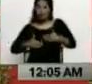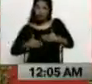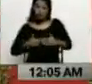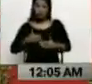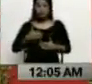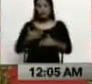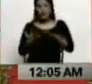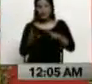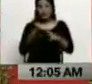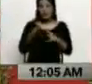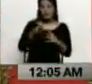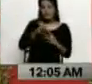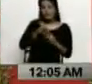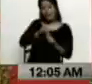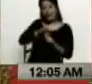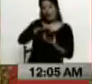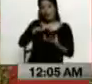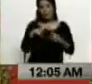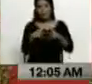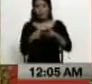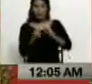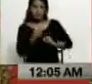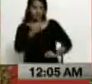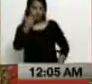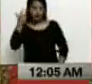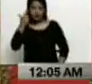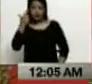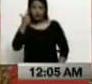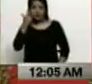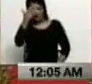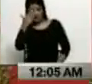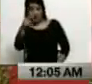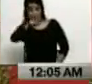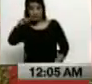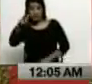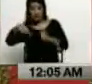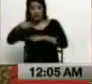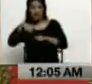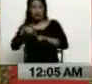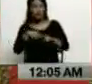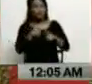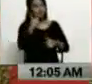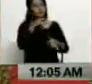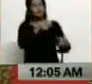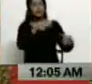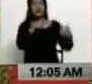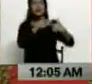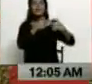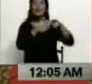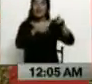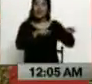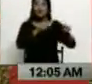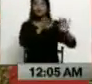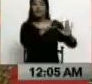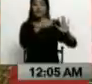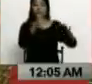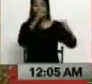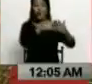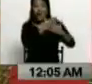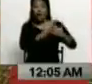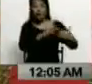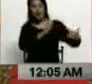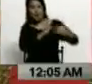empezó a acomodarse como para no quedar mal no tanto con los compañeros de lucha sino con el enemigo ese que lleva